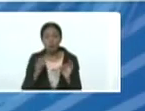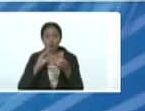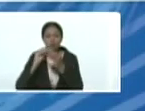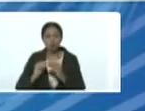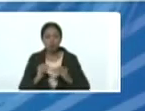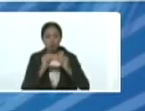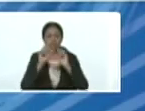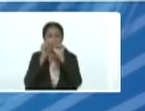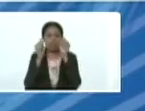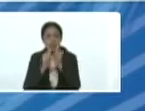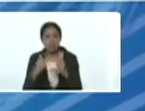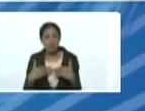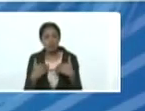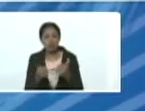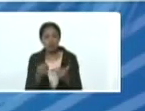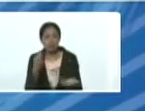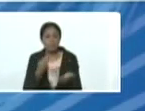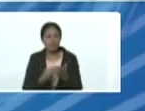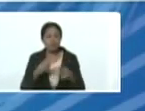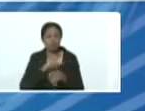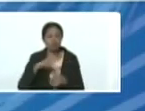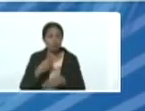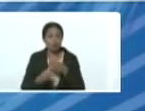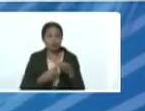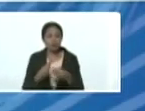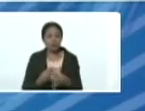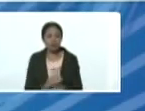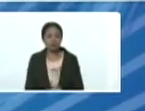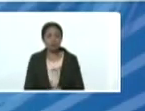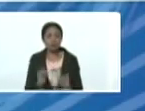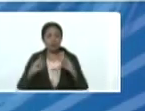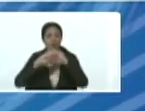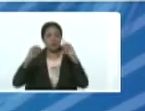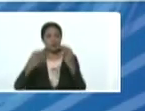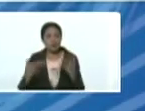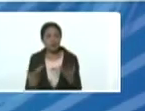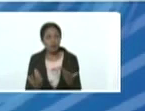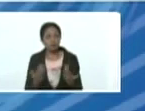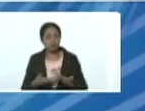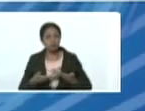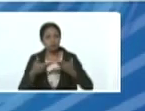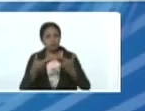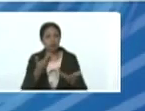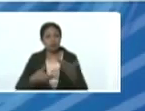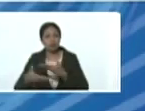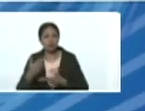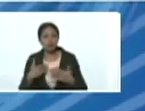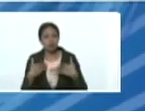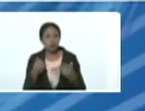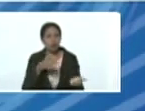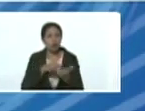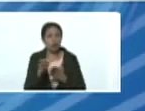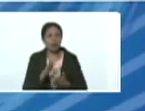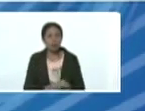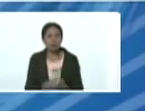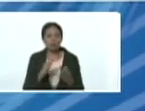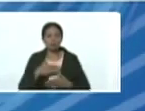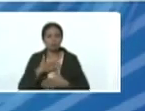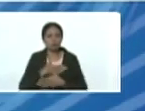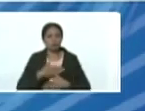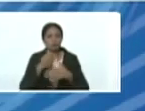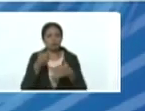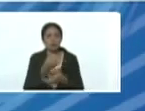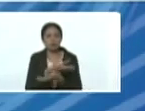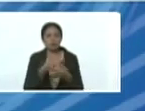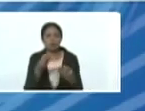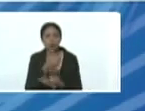recuperación del sistema de salud, la inversión que hacemos y la felicidad de entregar servicios de salud gratuita y de calidad para todos